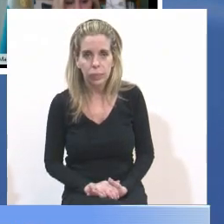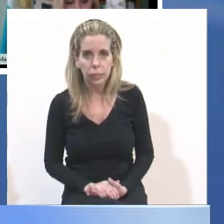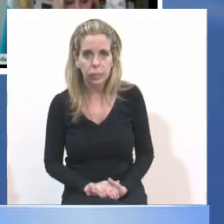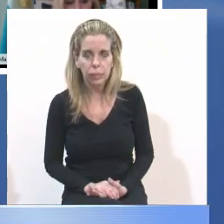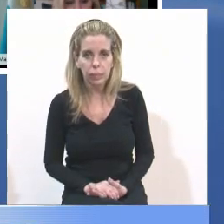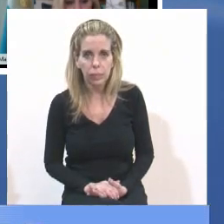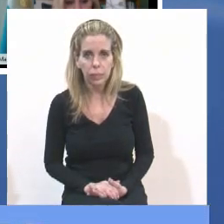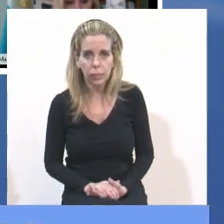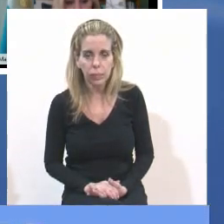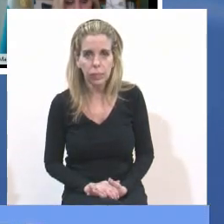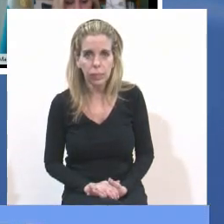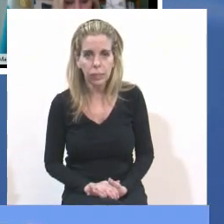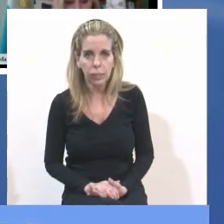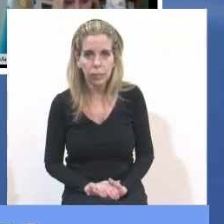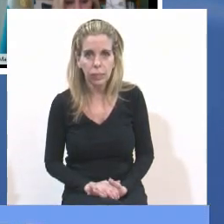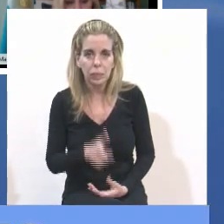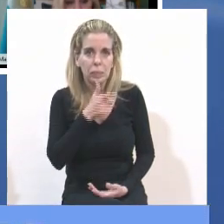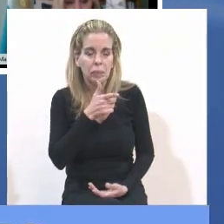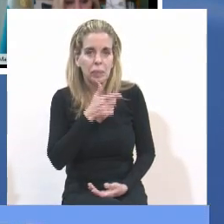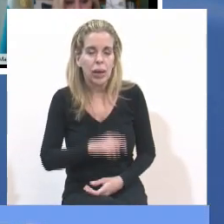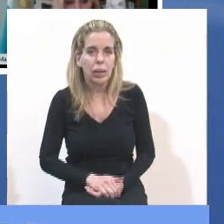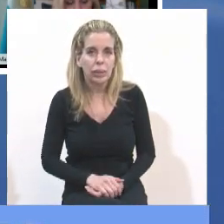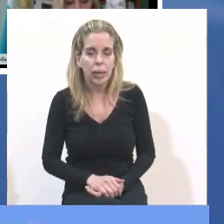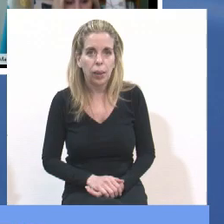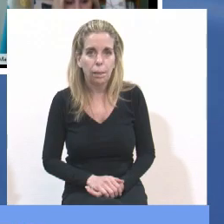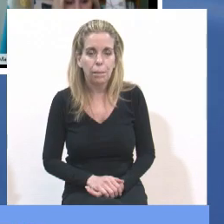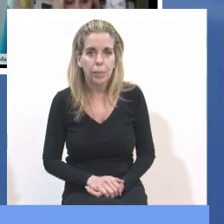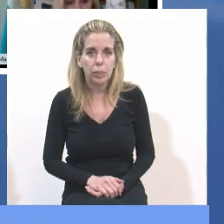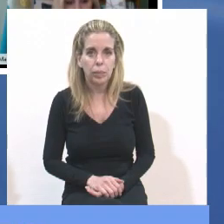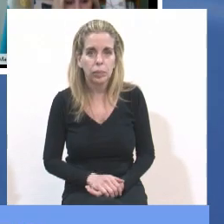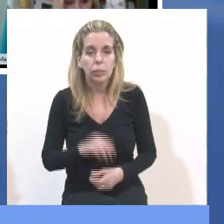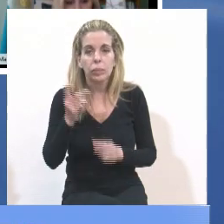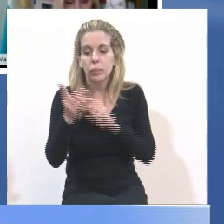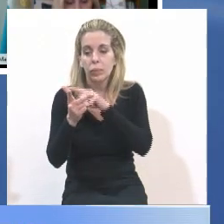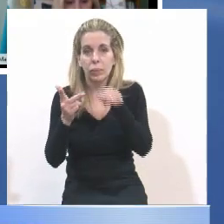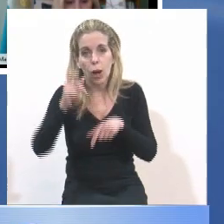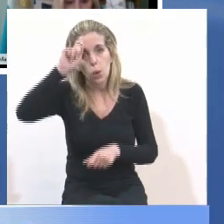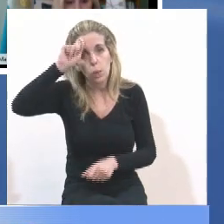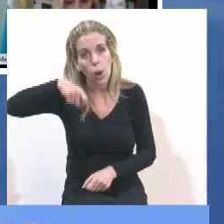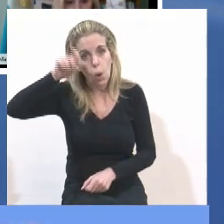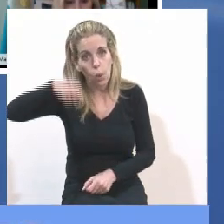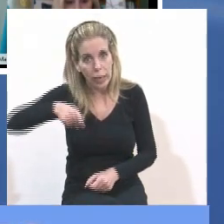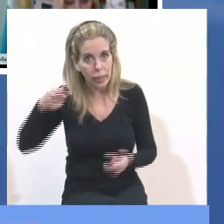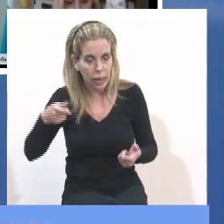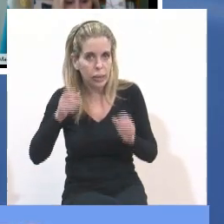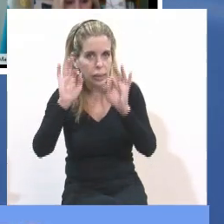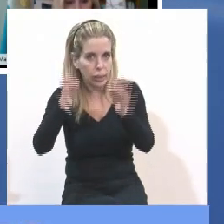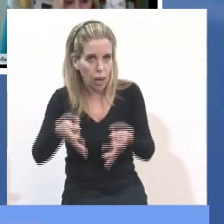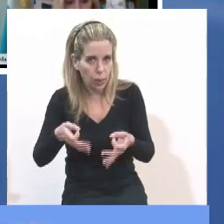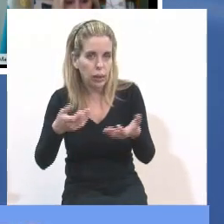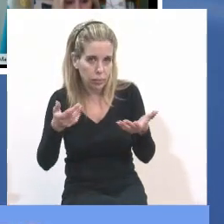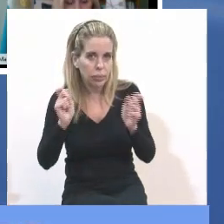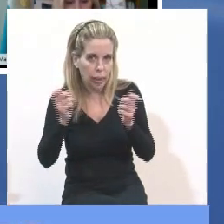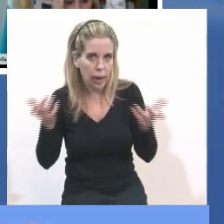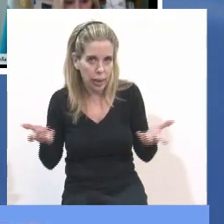Creo que básicamente, señora presidenta, estos tres magistrados, estoy hablando de los pliegos y